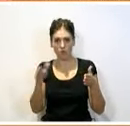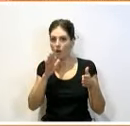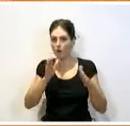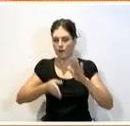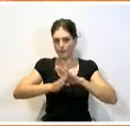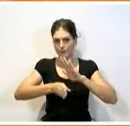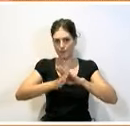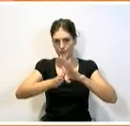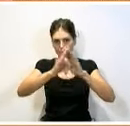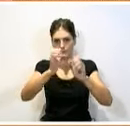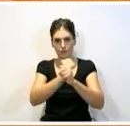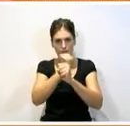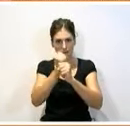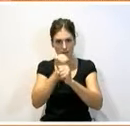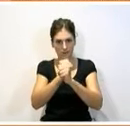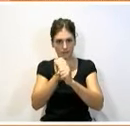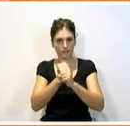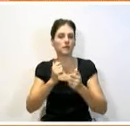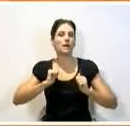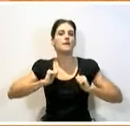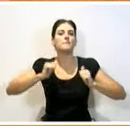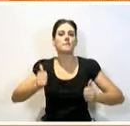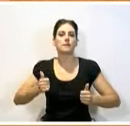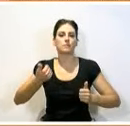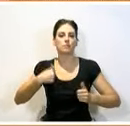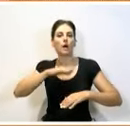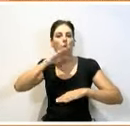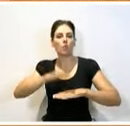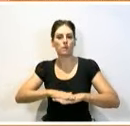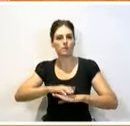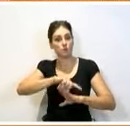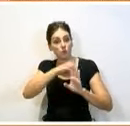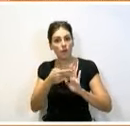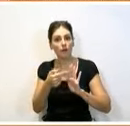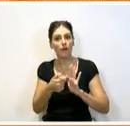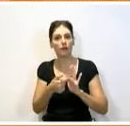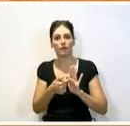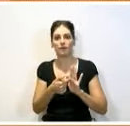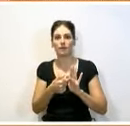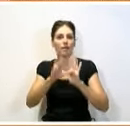trabajando y vamos a empezar a dar cumplimiento a una ley que